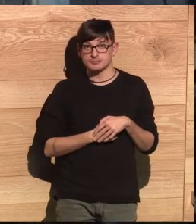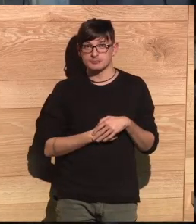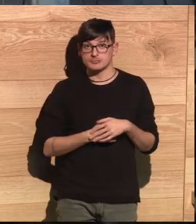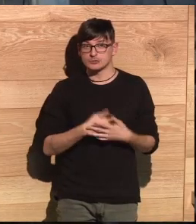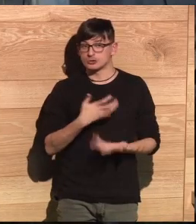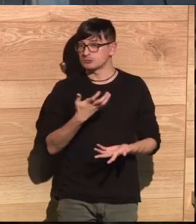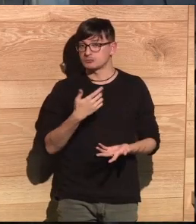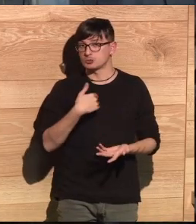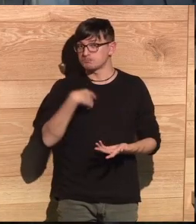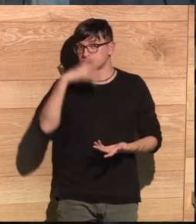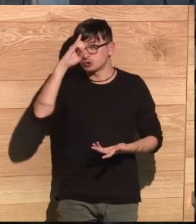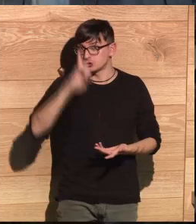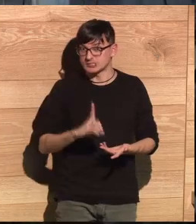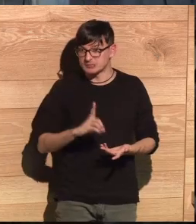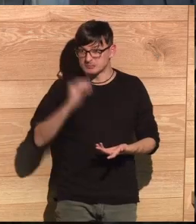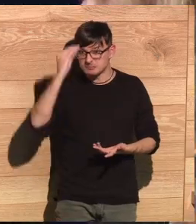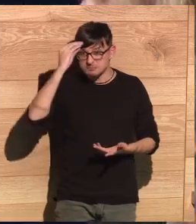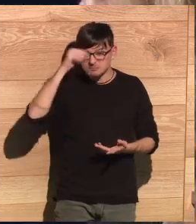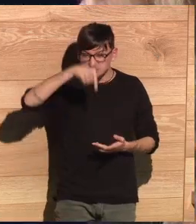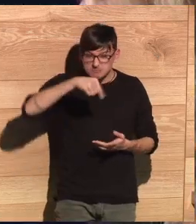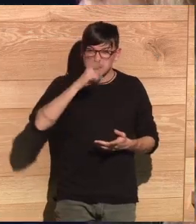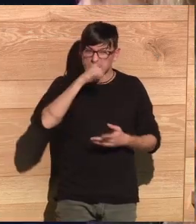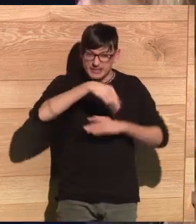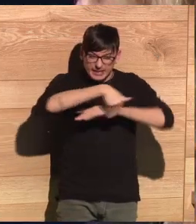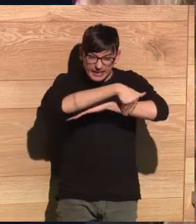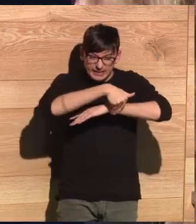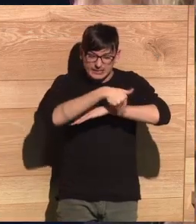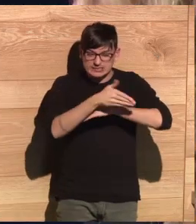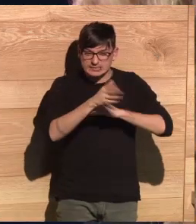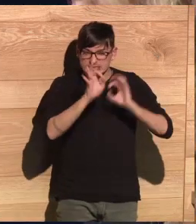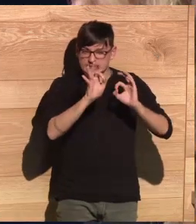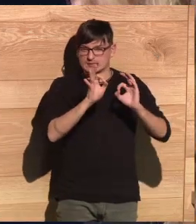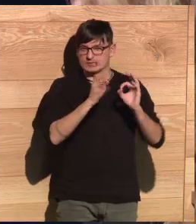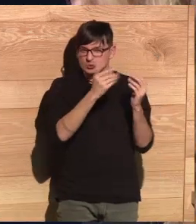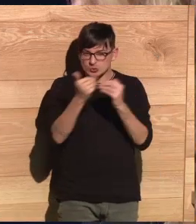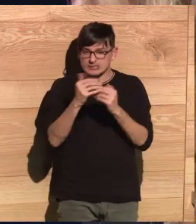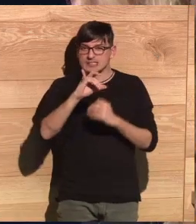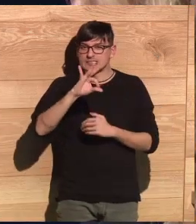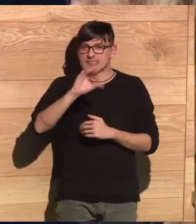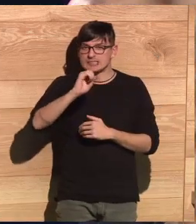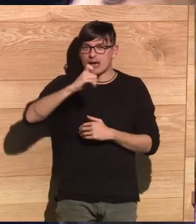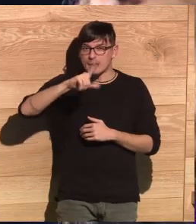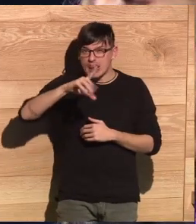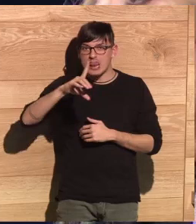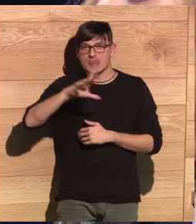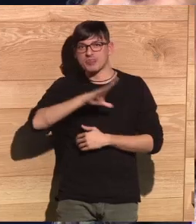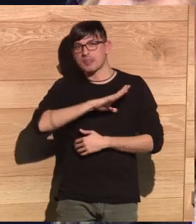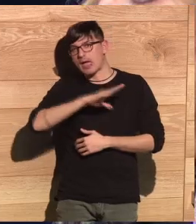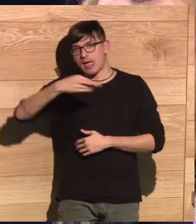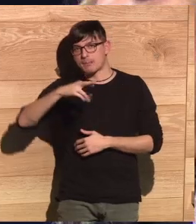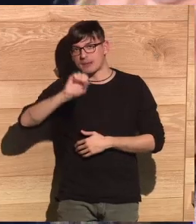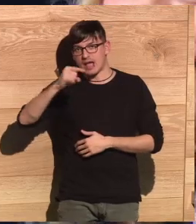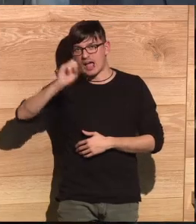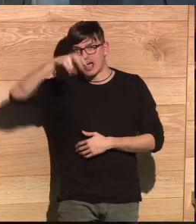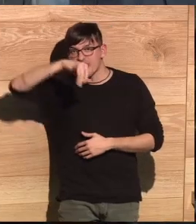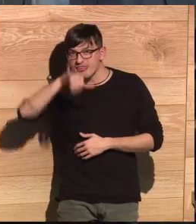yo miré, por ejemplo, yo no sé, creo que en Madrid no hay ninguna calle ni nada dedicado a Isabel de Braganza, no lo sé. A lo mejor vosotros sabéis.